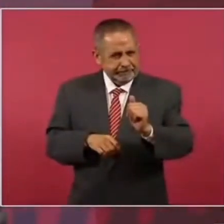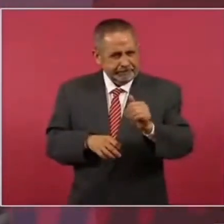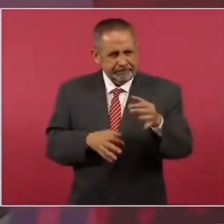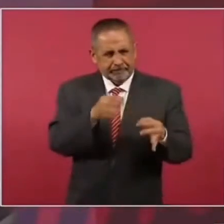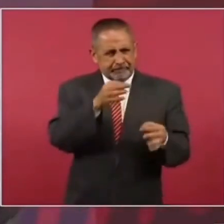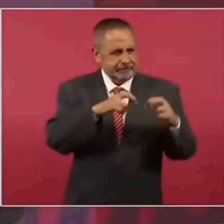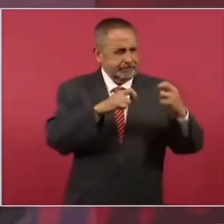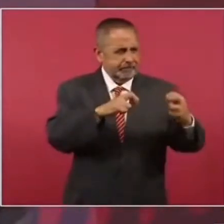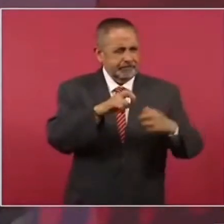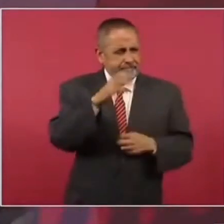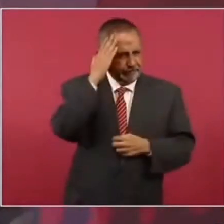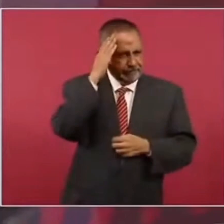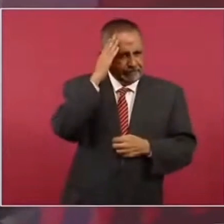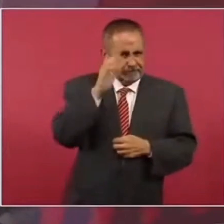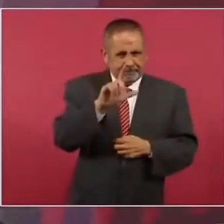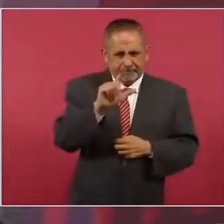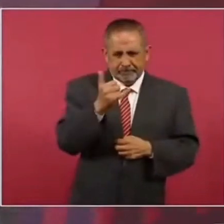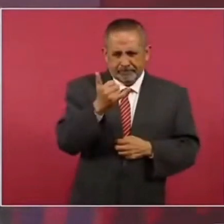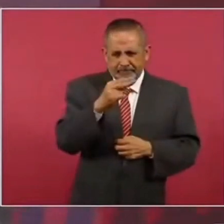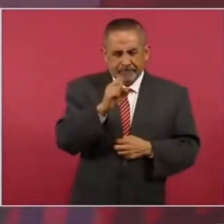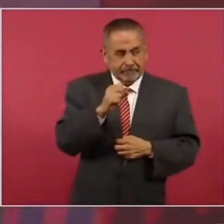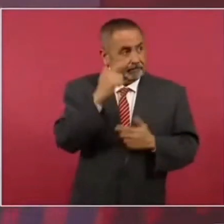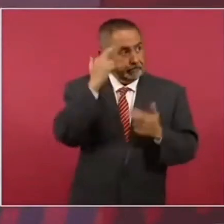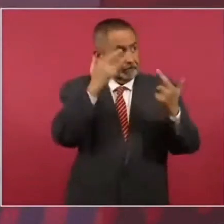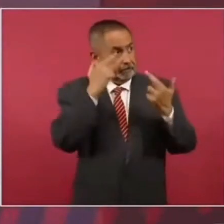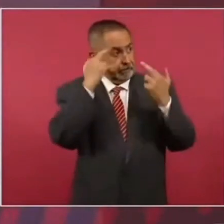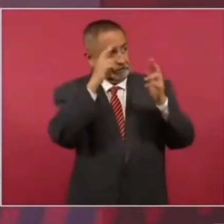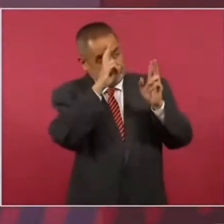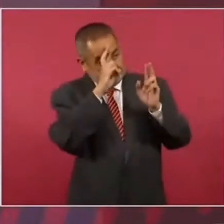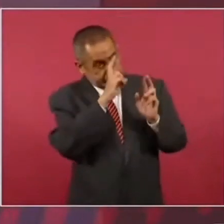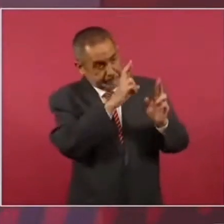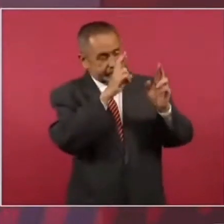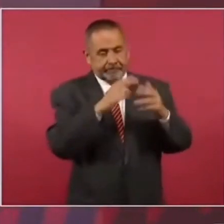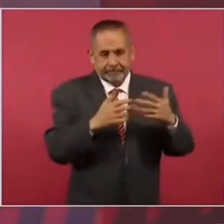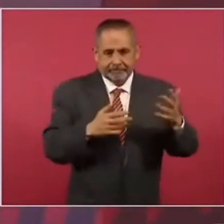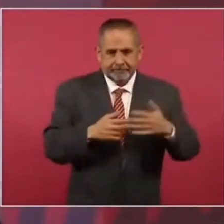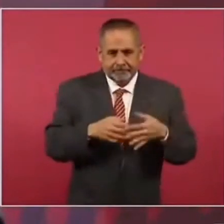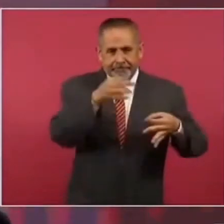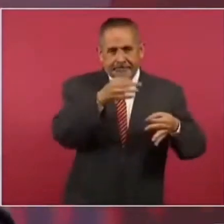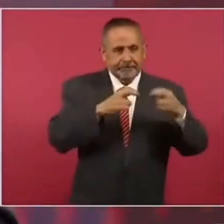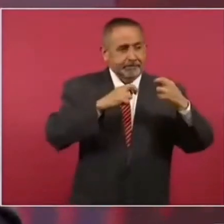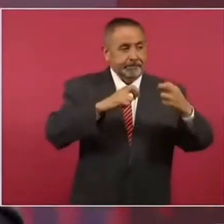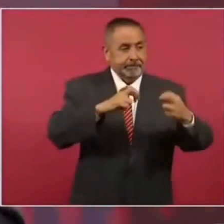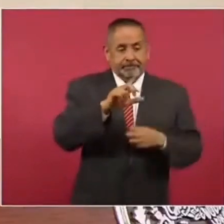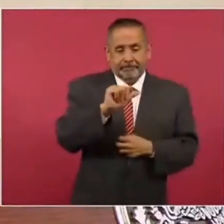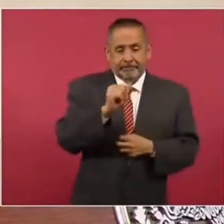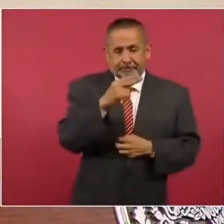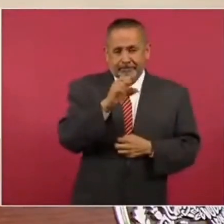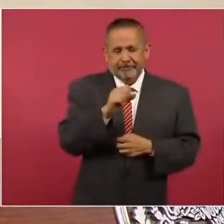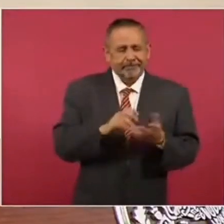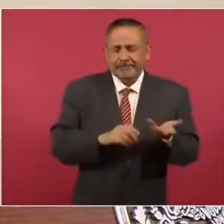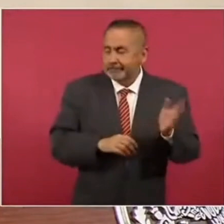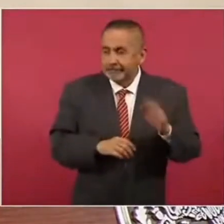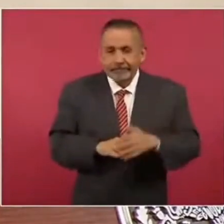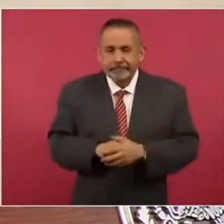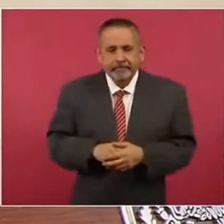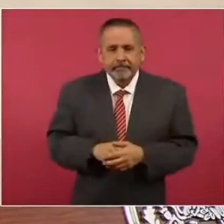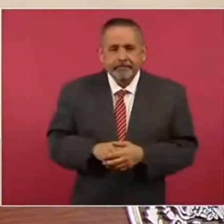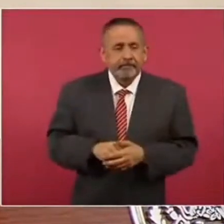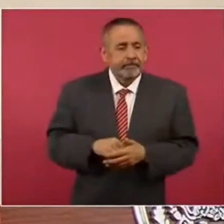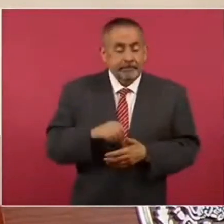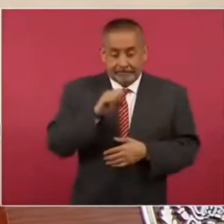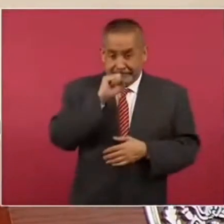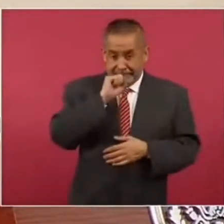ministro Lainez, ¿no? Su Alteza Serenísima, el ministro Lainez, sino el mismo